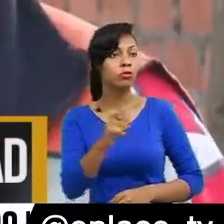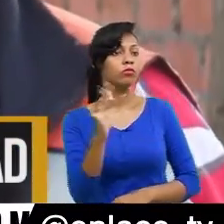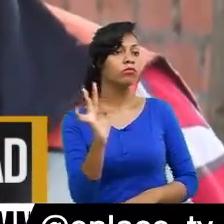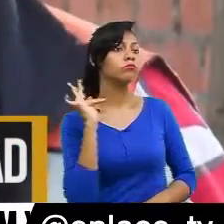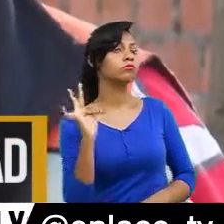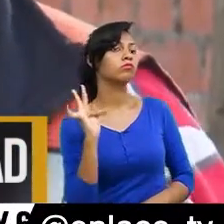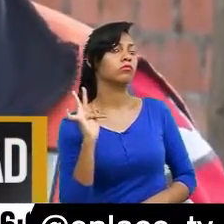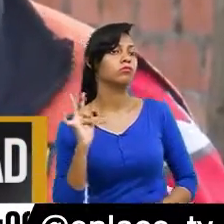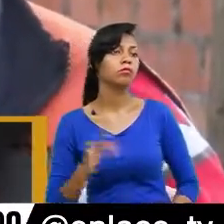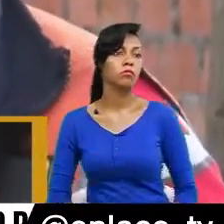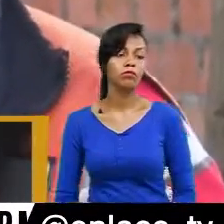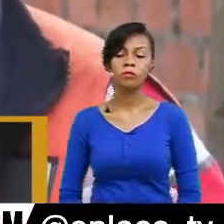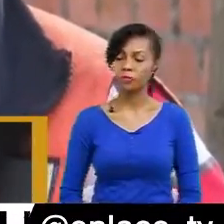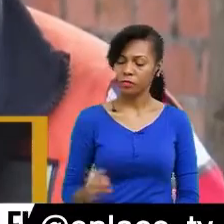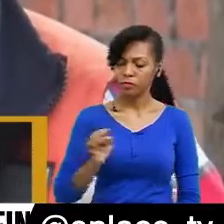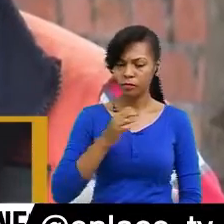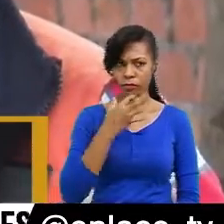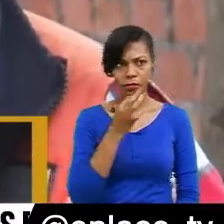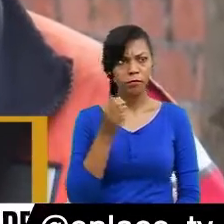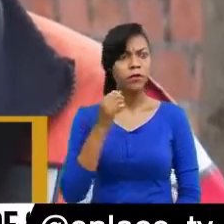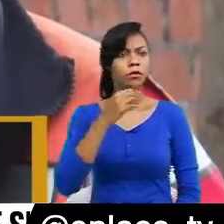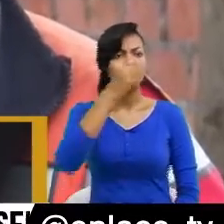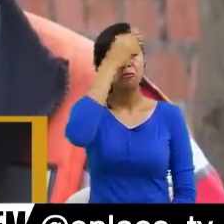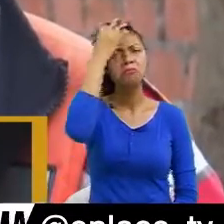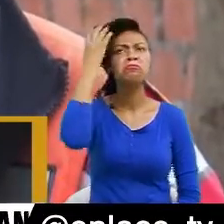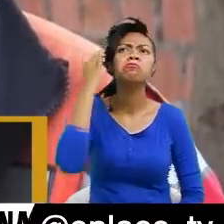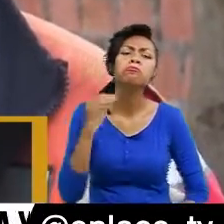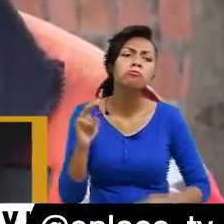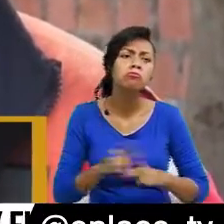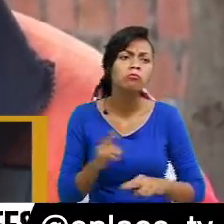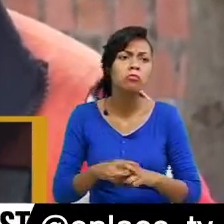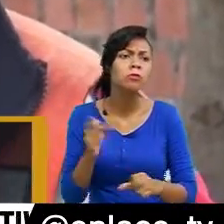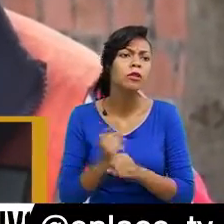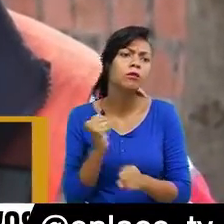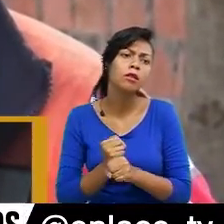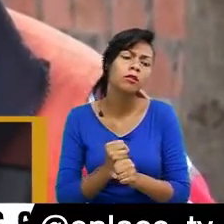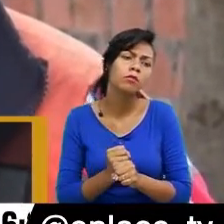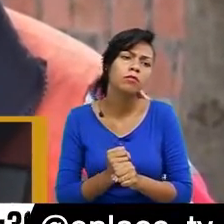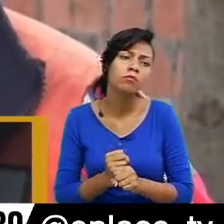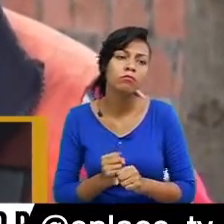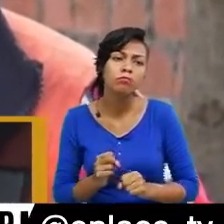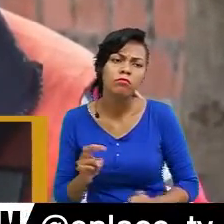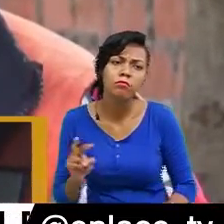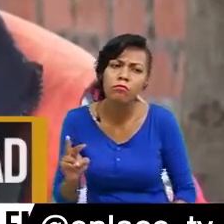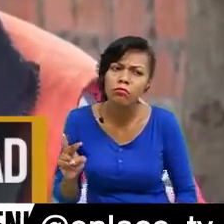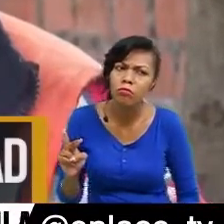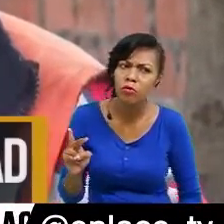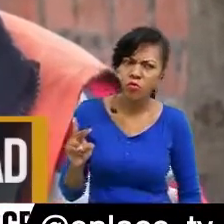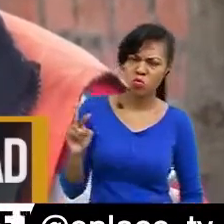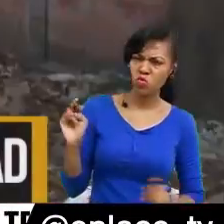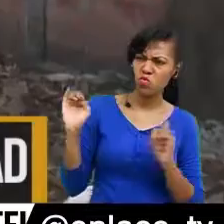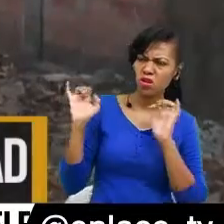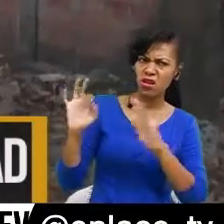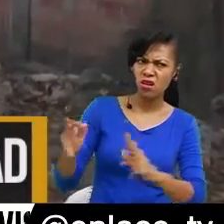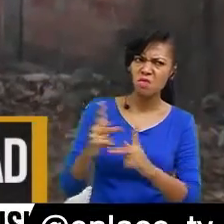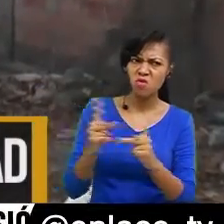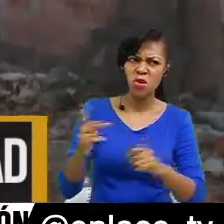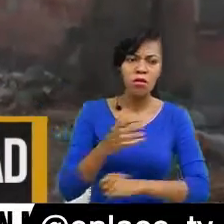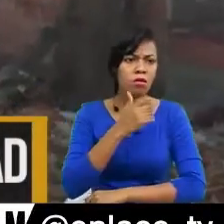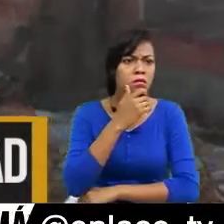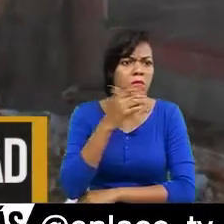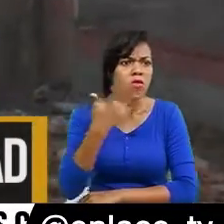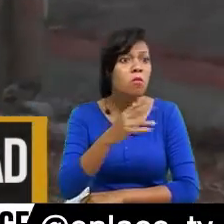Bueno, pues yo venía de mi trabajo, ya rumbo hacia la casa, cuando vi el grupo de gente que había aquí, aproximadamente como